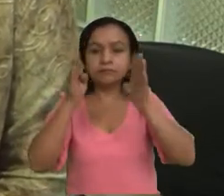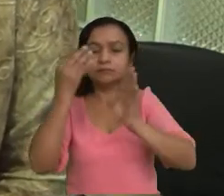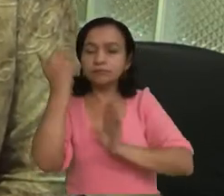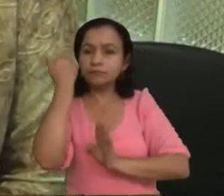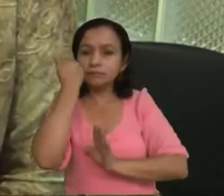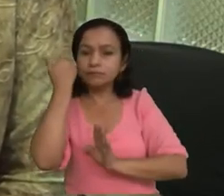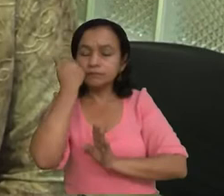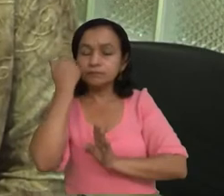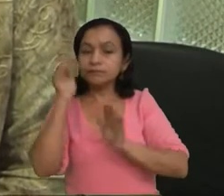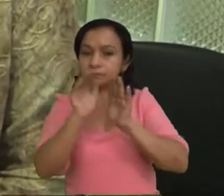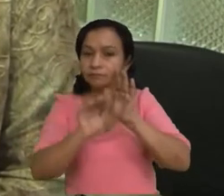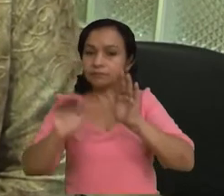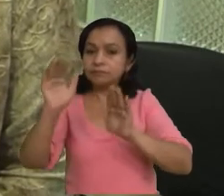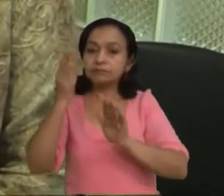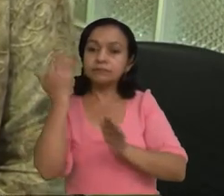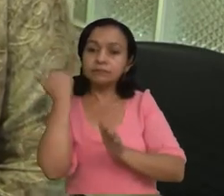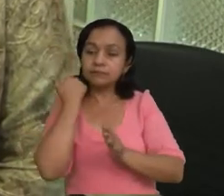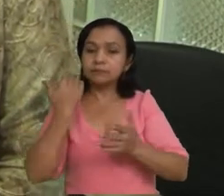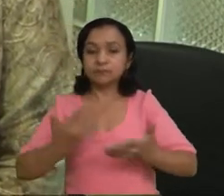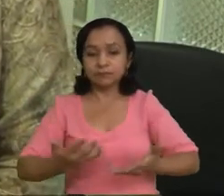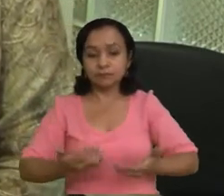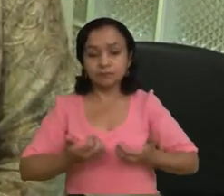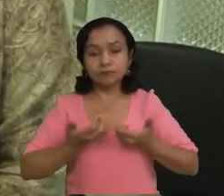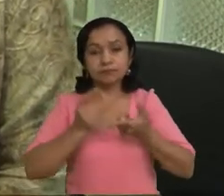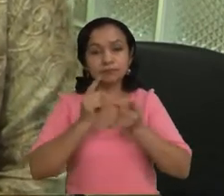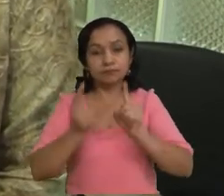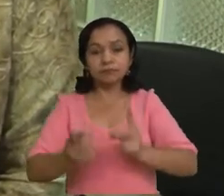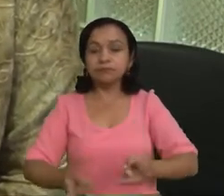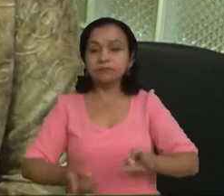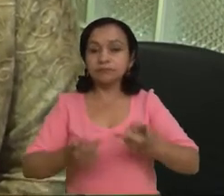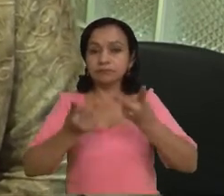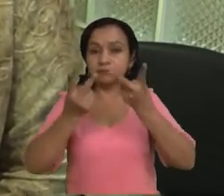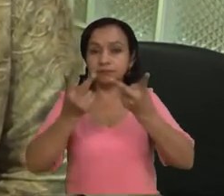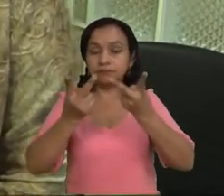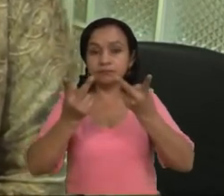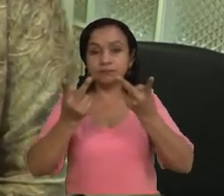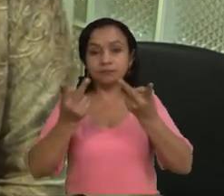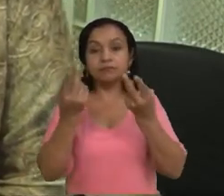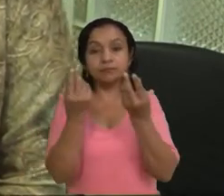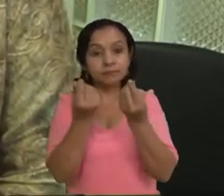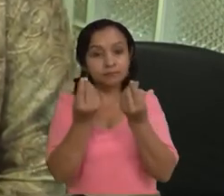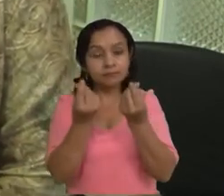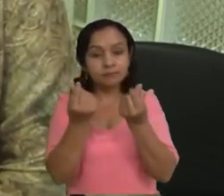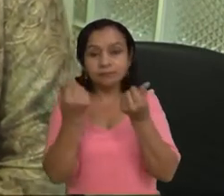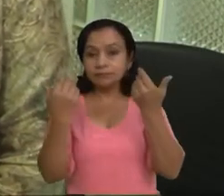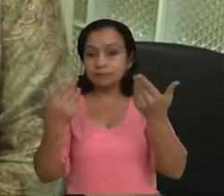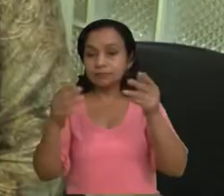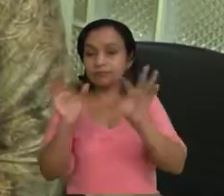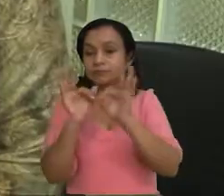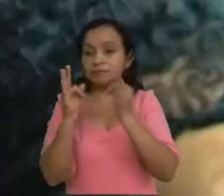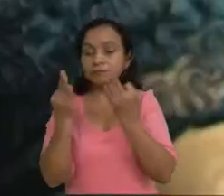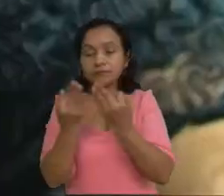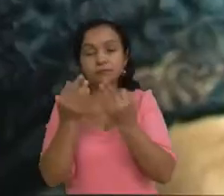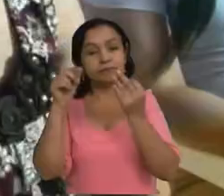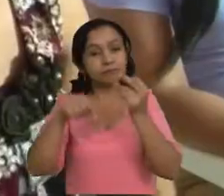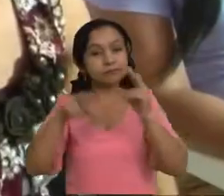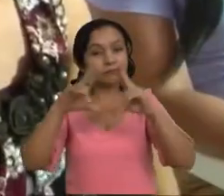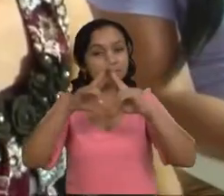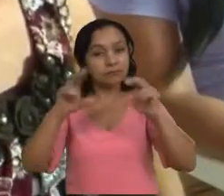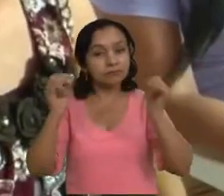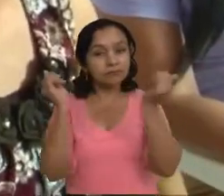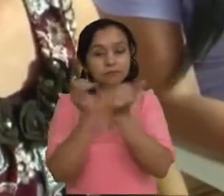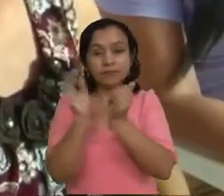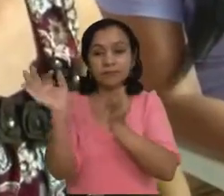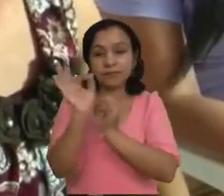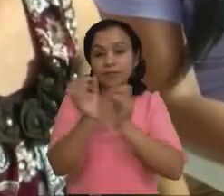enfermedades de alto costo que alteran la vida, la situación financiera de cualquier familia en este país. Igualmente,